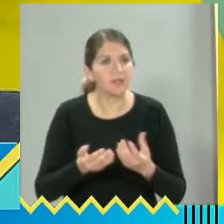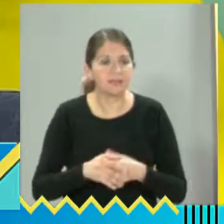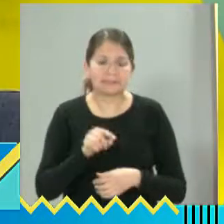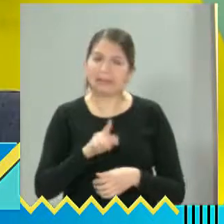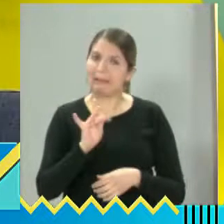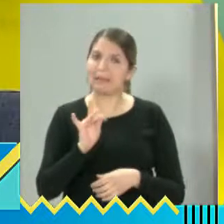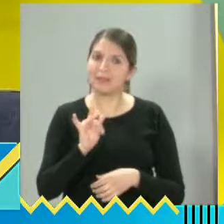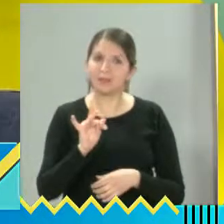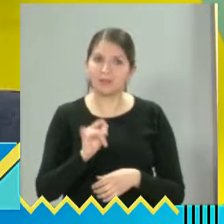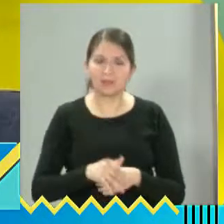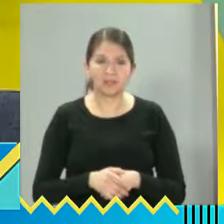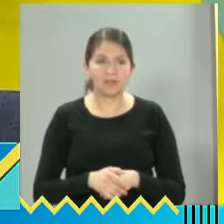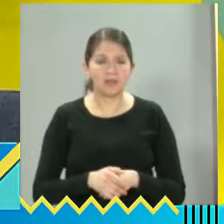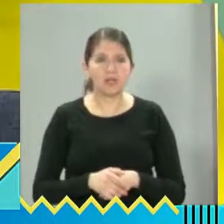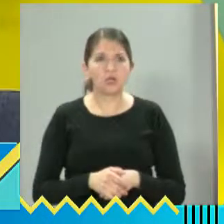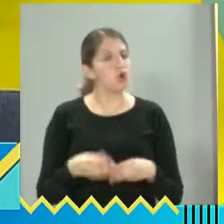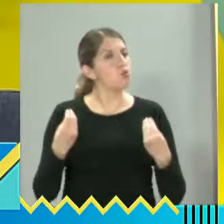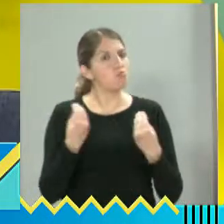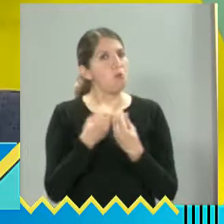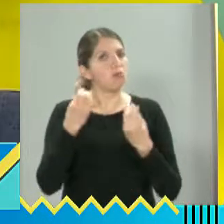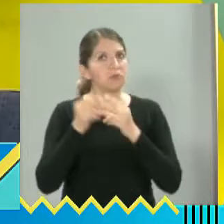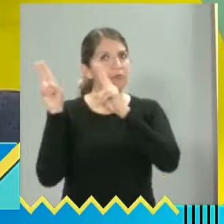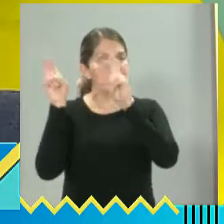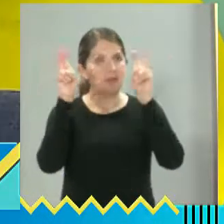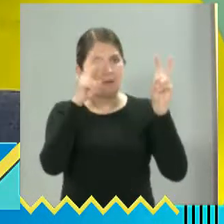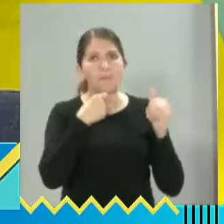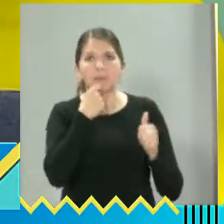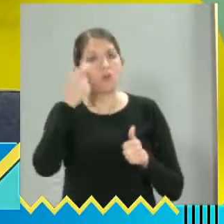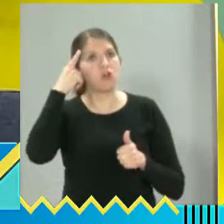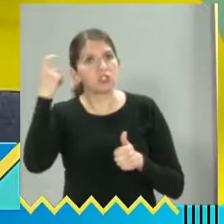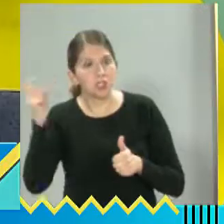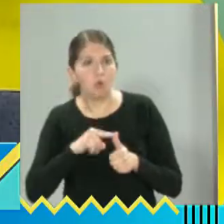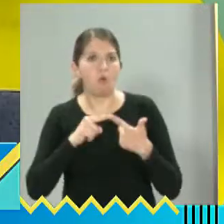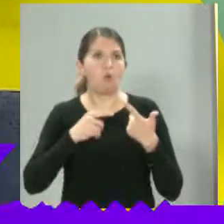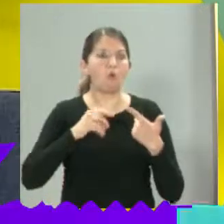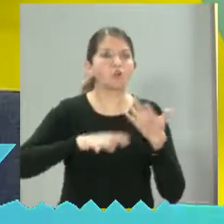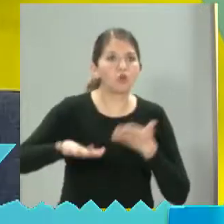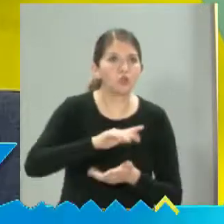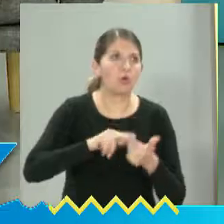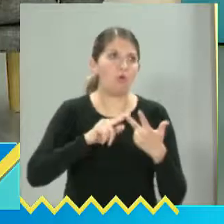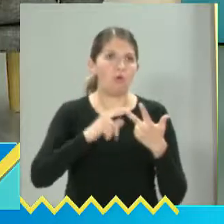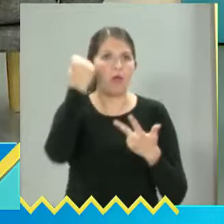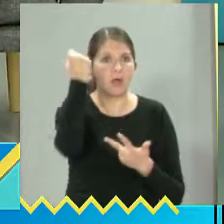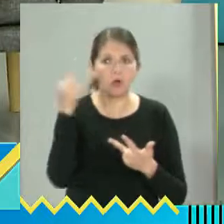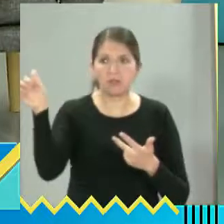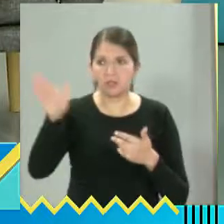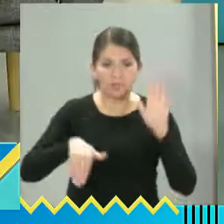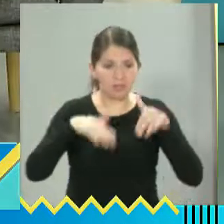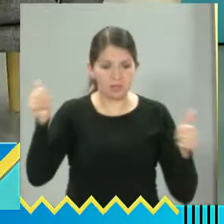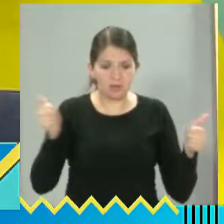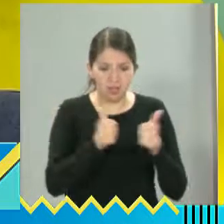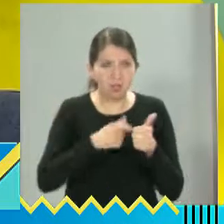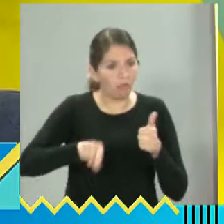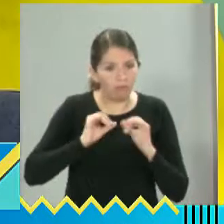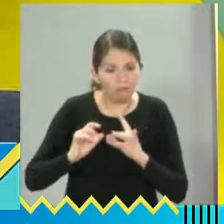y multidisciplinario. Me parece que eso hay que meter psicólogos, sociólogos, economistas. Lo que yo